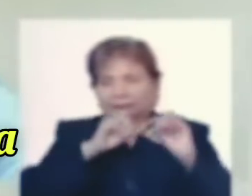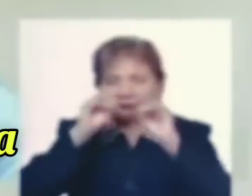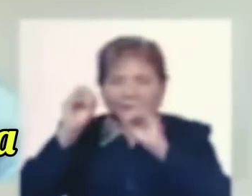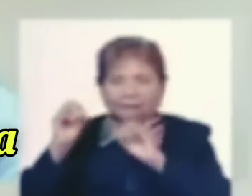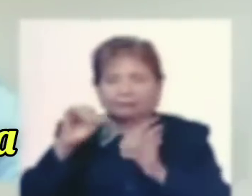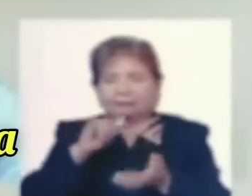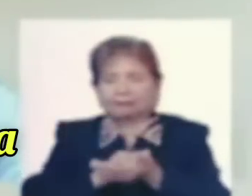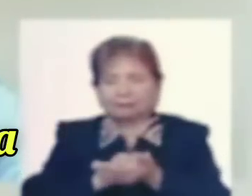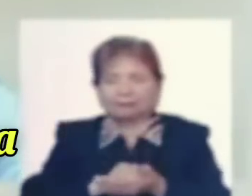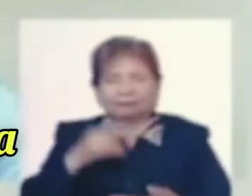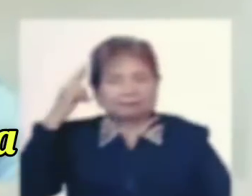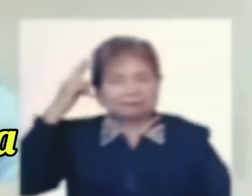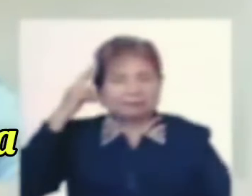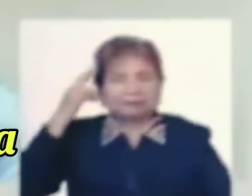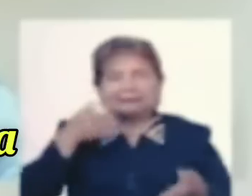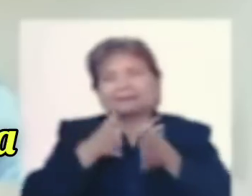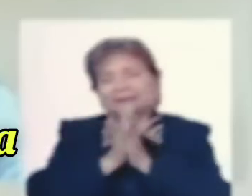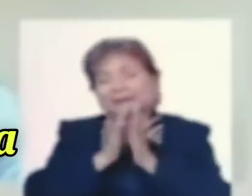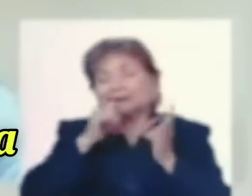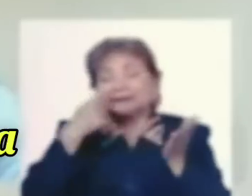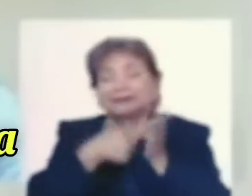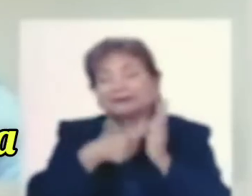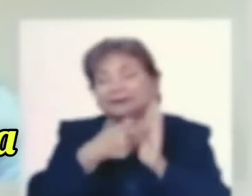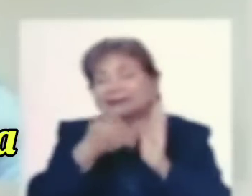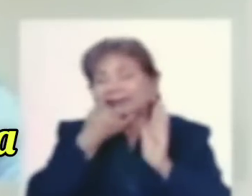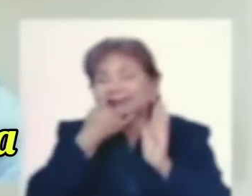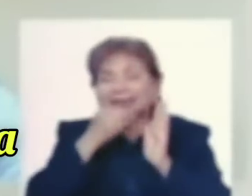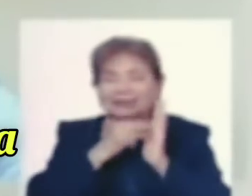respectivo. Es por eso que mi patrocinado, en mérito del oficio